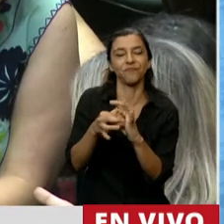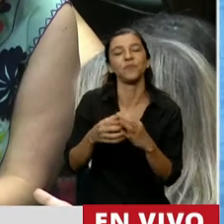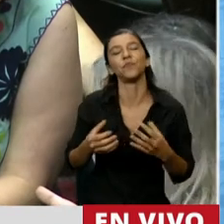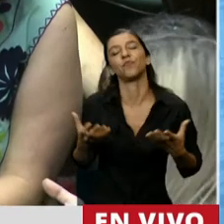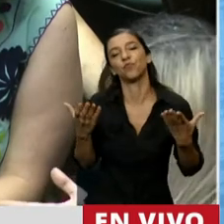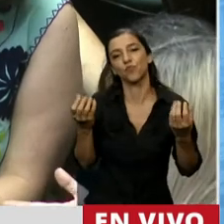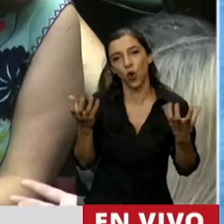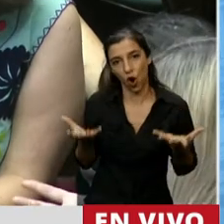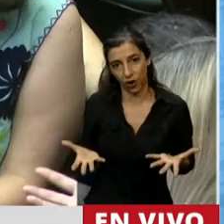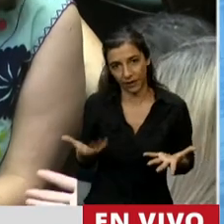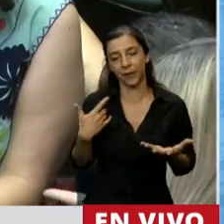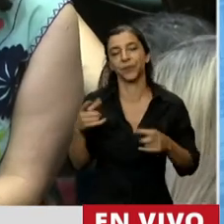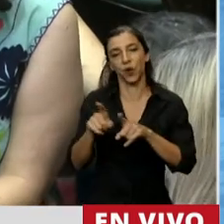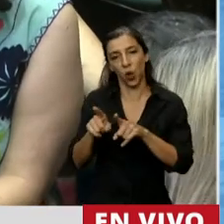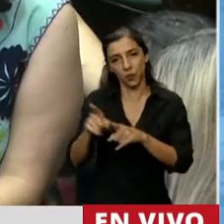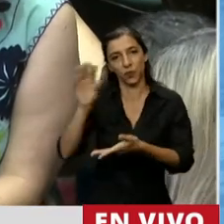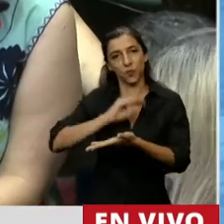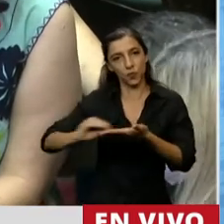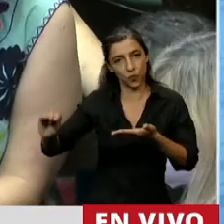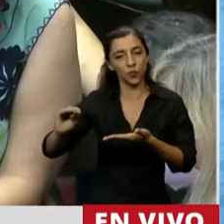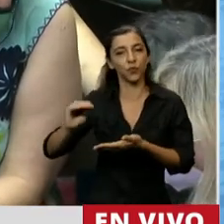decía el diputado Casareto,